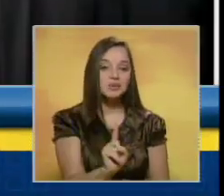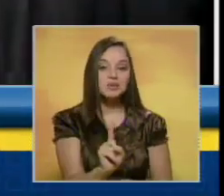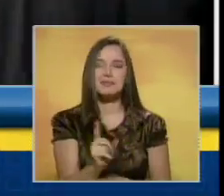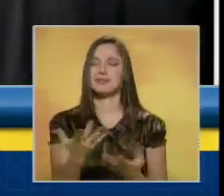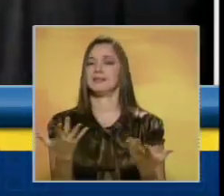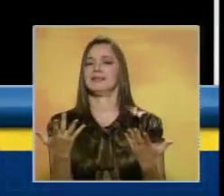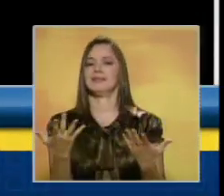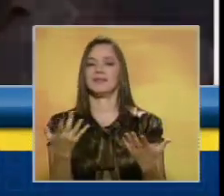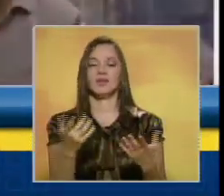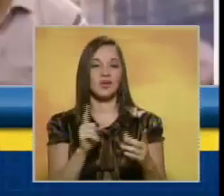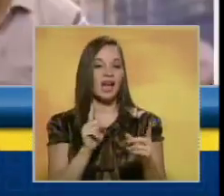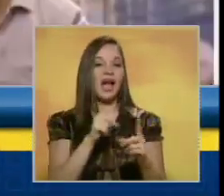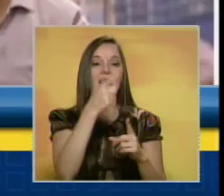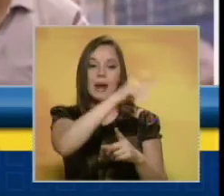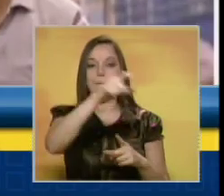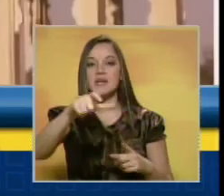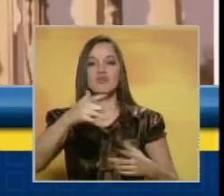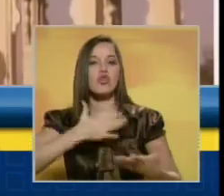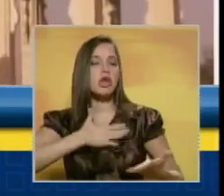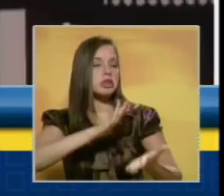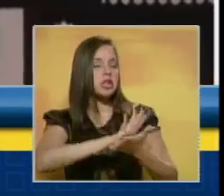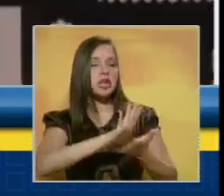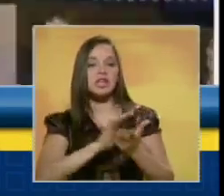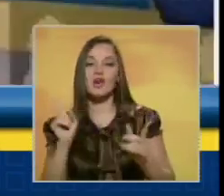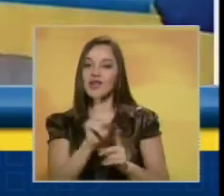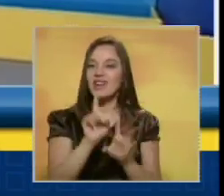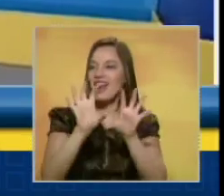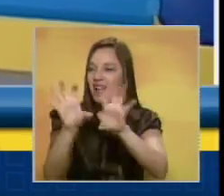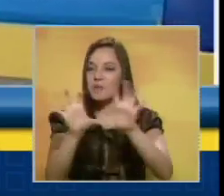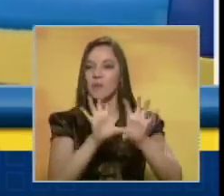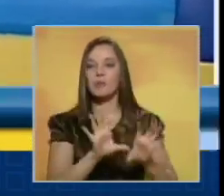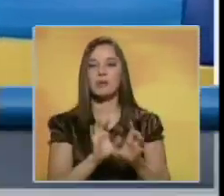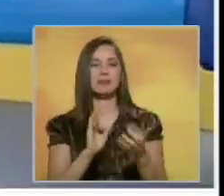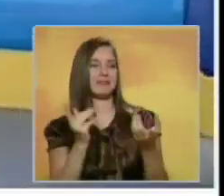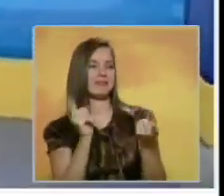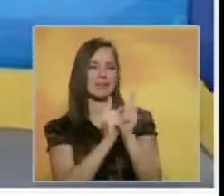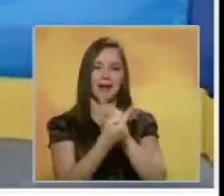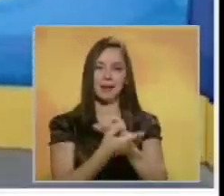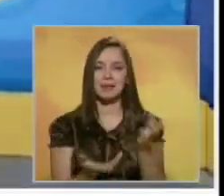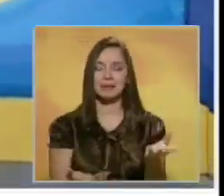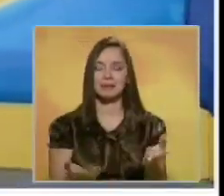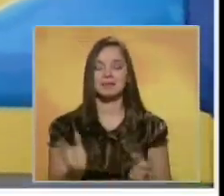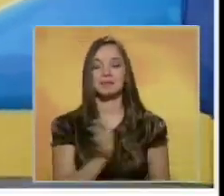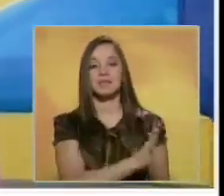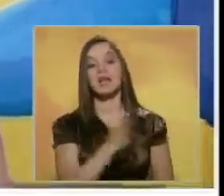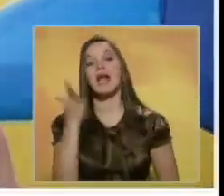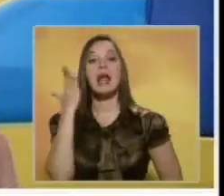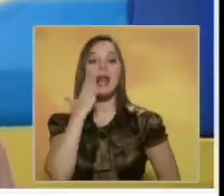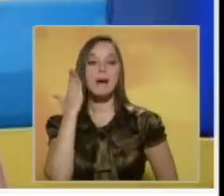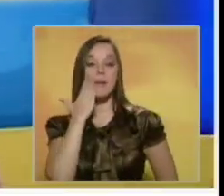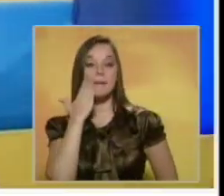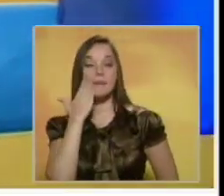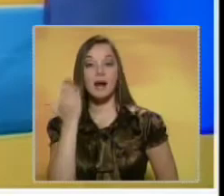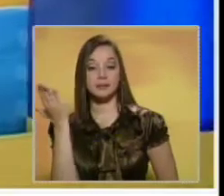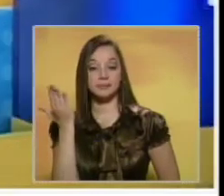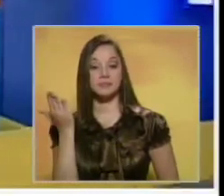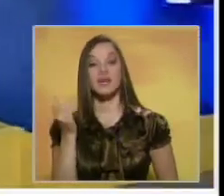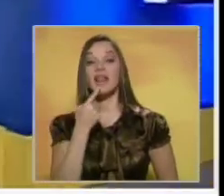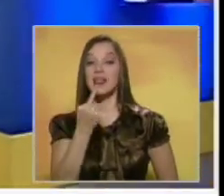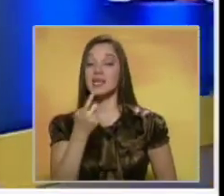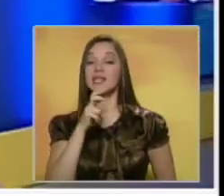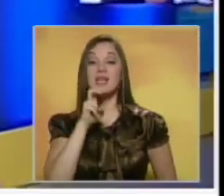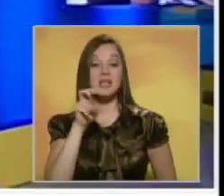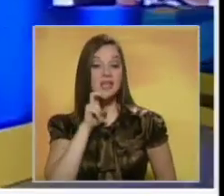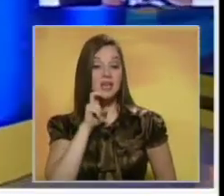la vida tranquila del exótico Hotel Marigold. Cambiamos completamente de tema. La madre de Whitney Houston asegura que su nieta